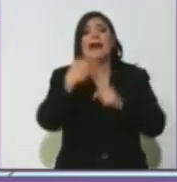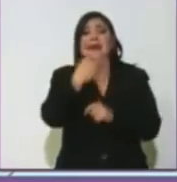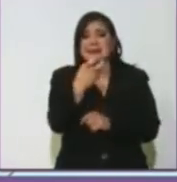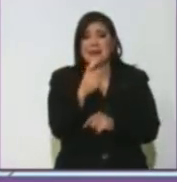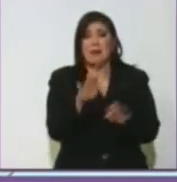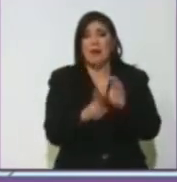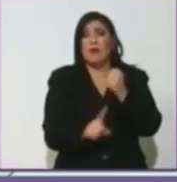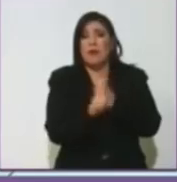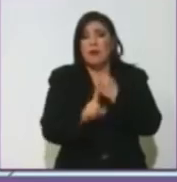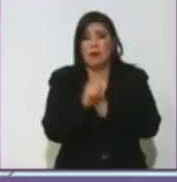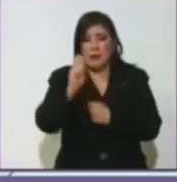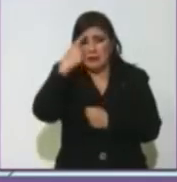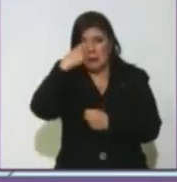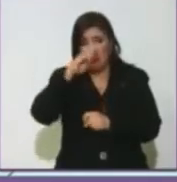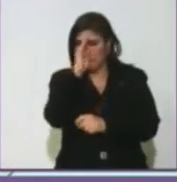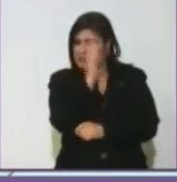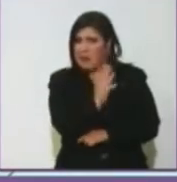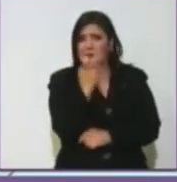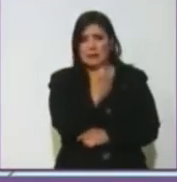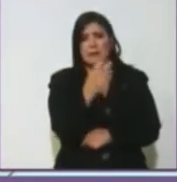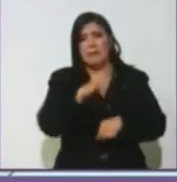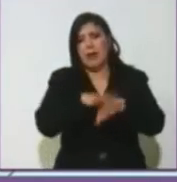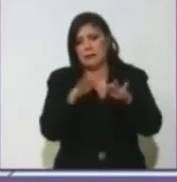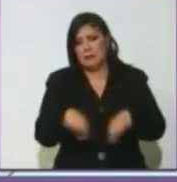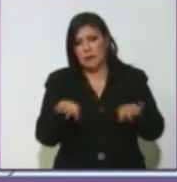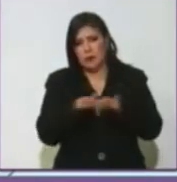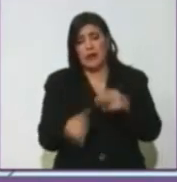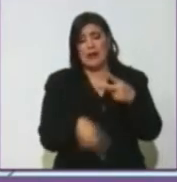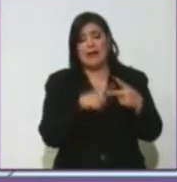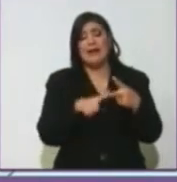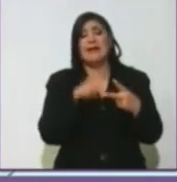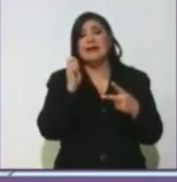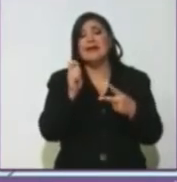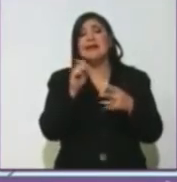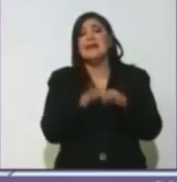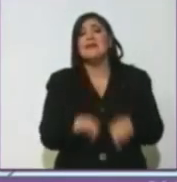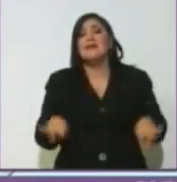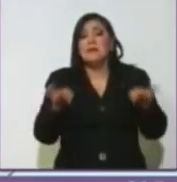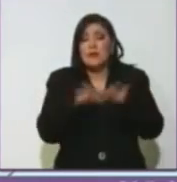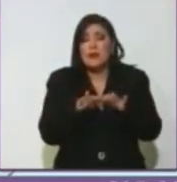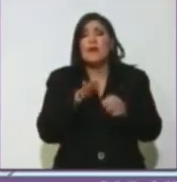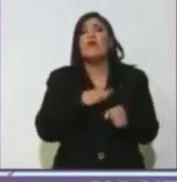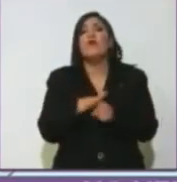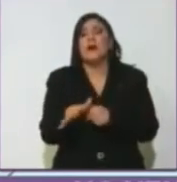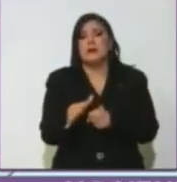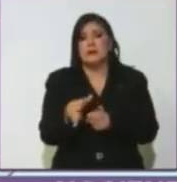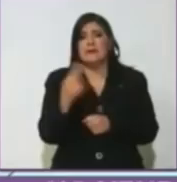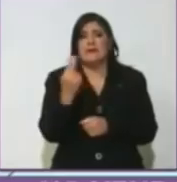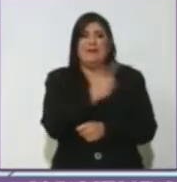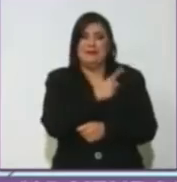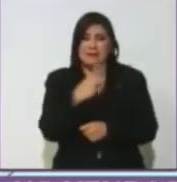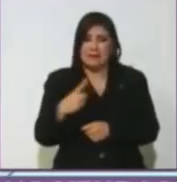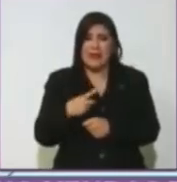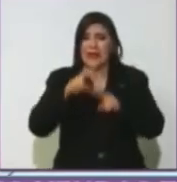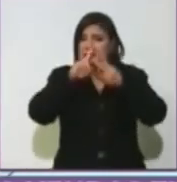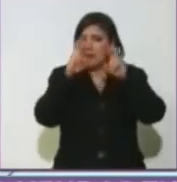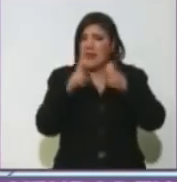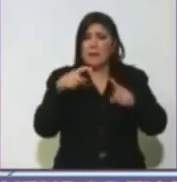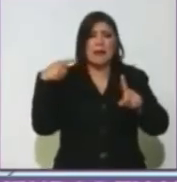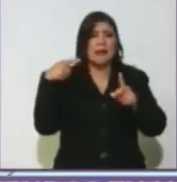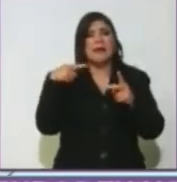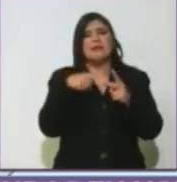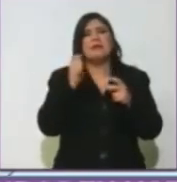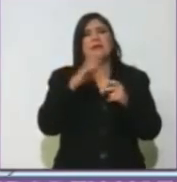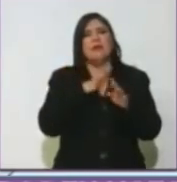directo y frontal y en segundo lugar creo que es muy importante que podamos atender el tema de manera preventiva